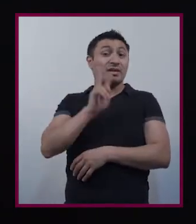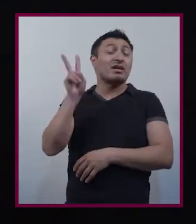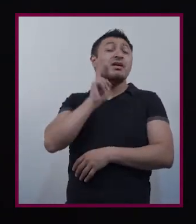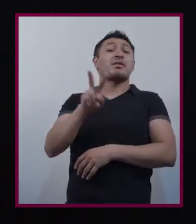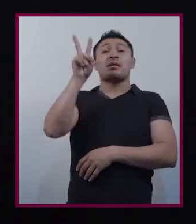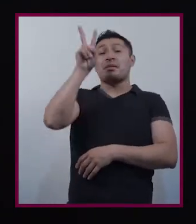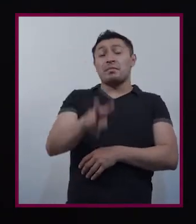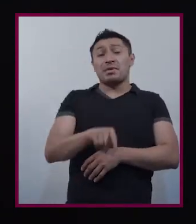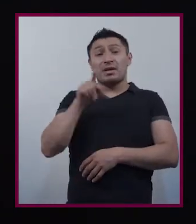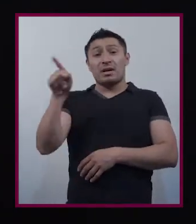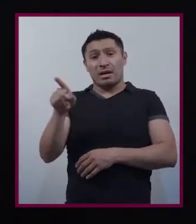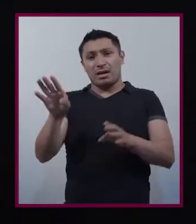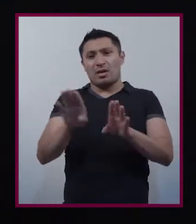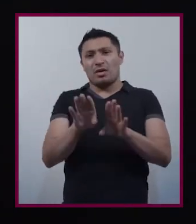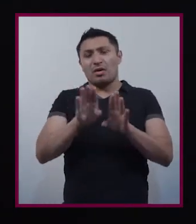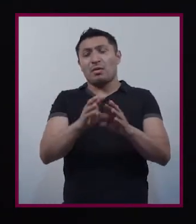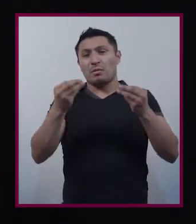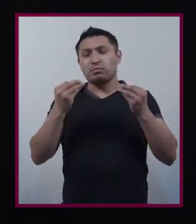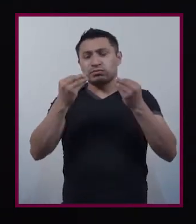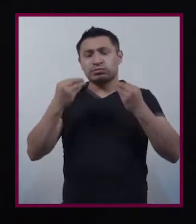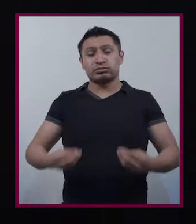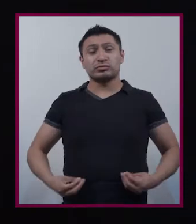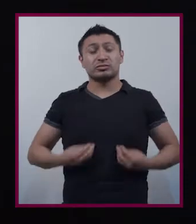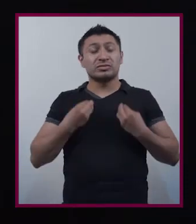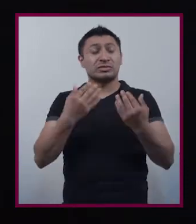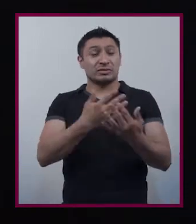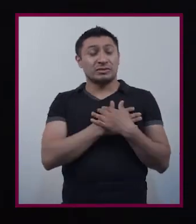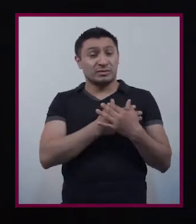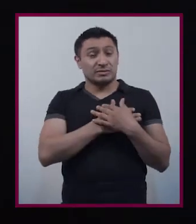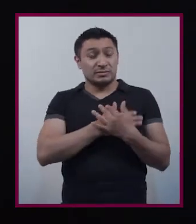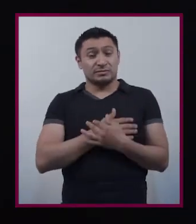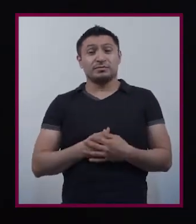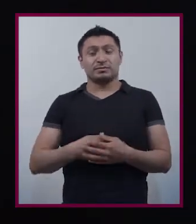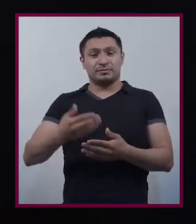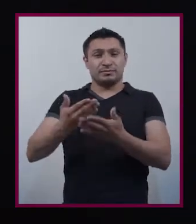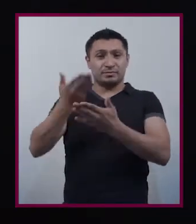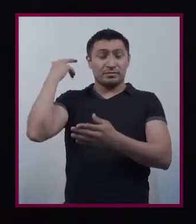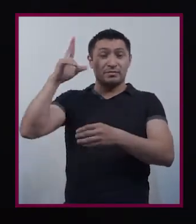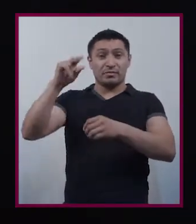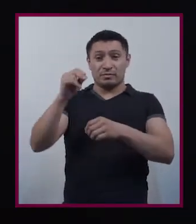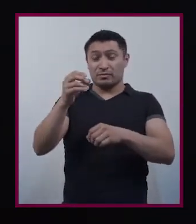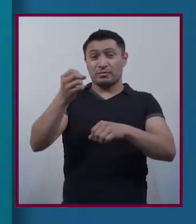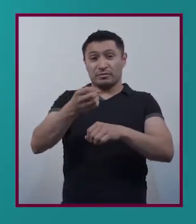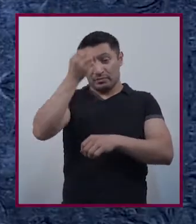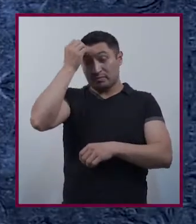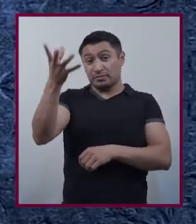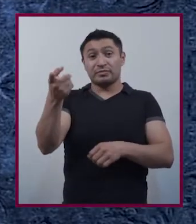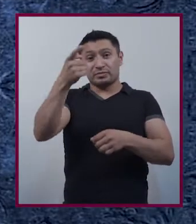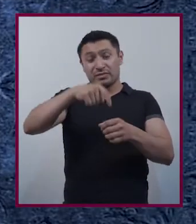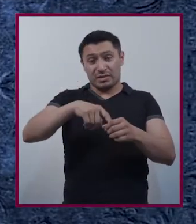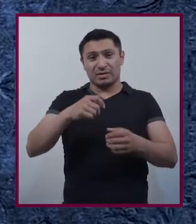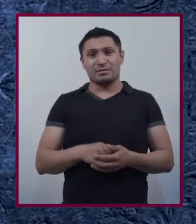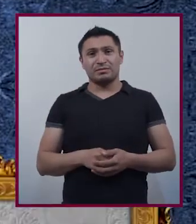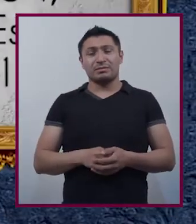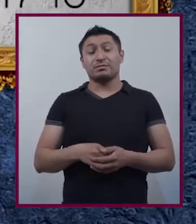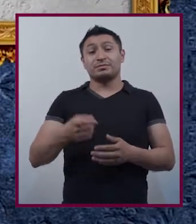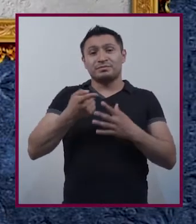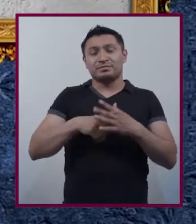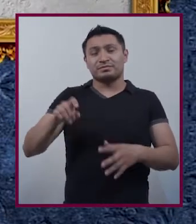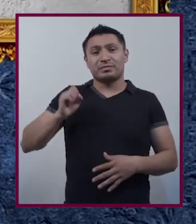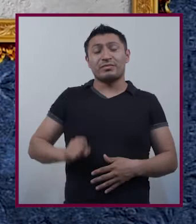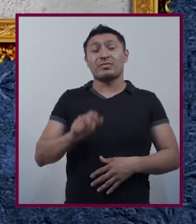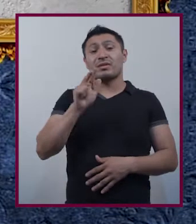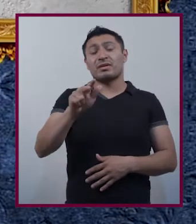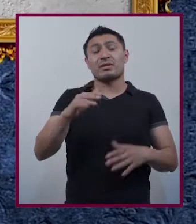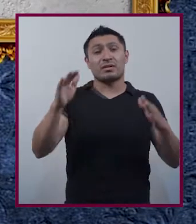cierto que tuvo una prolífera vida amorosa. El pasado no ha pasado, conéctate. Al inicio del siglo XVIII,